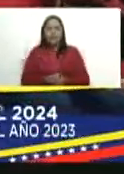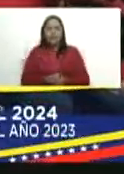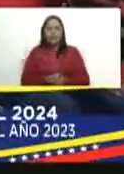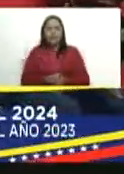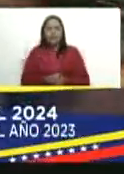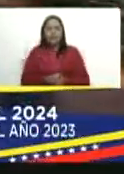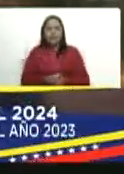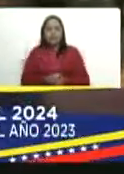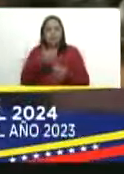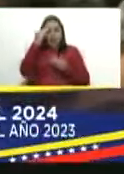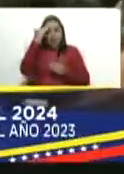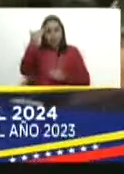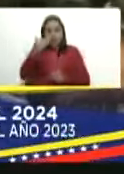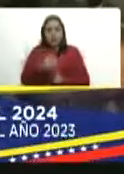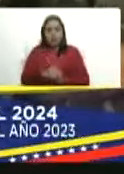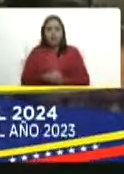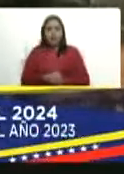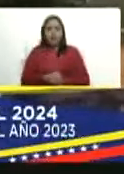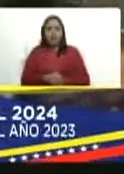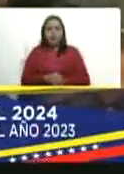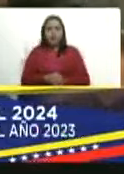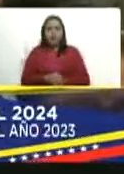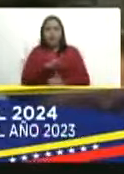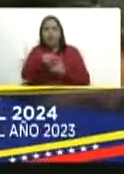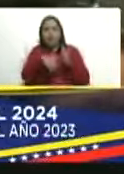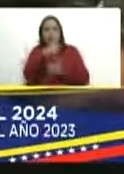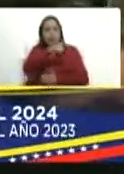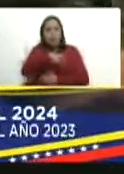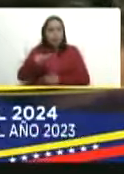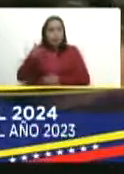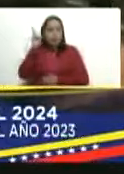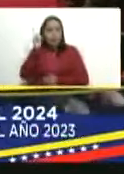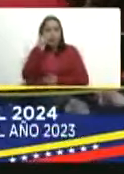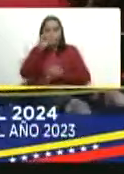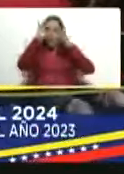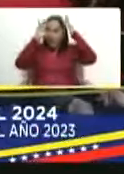Un saludo, pues, a todos los embajadores.